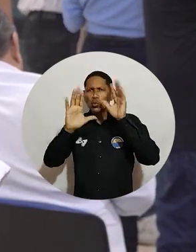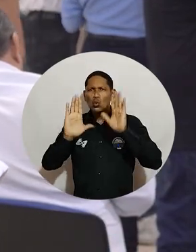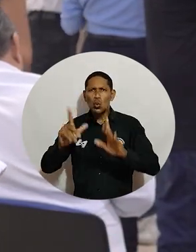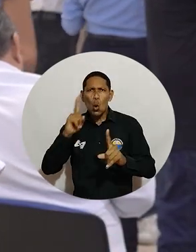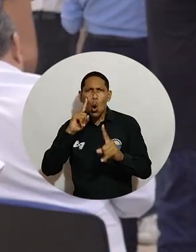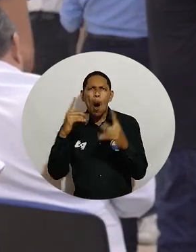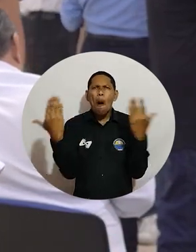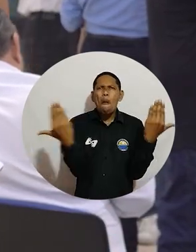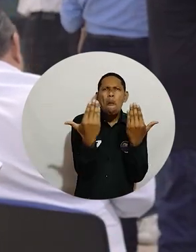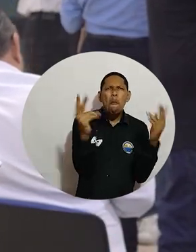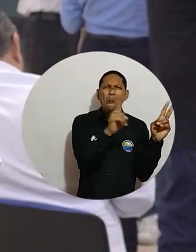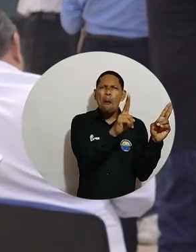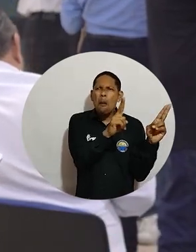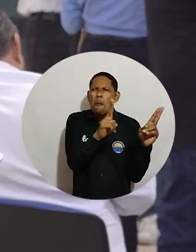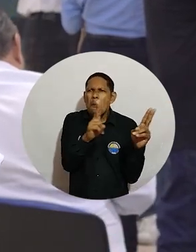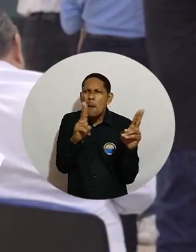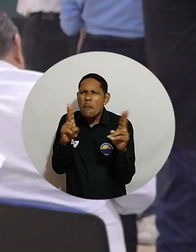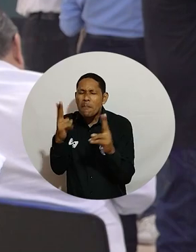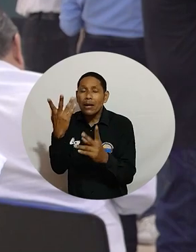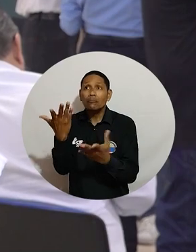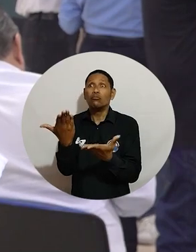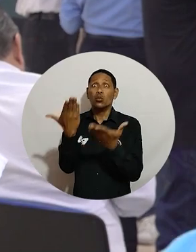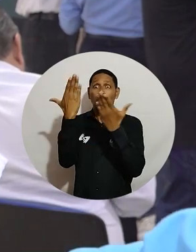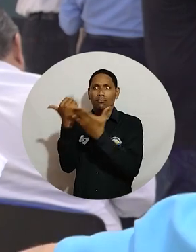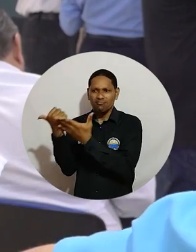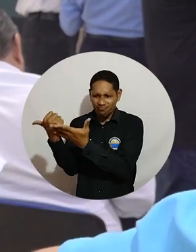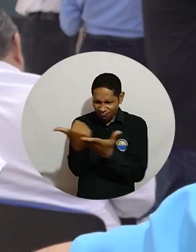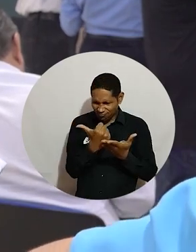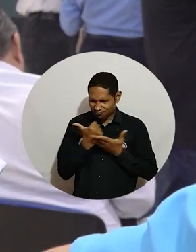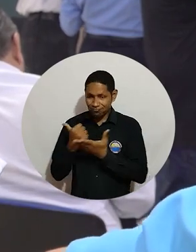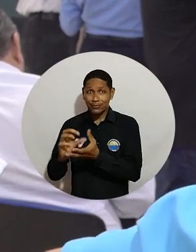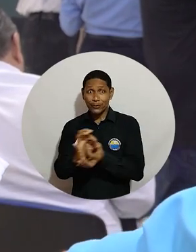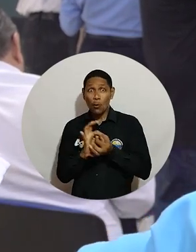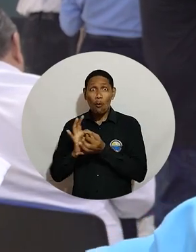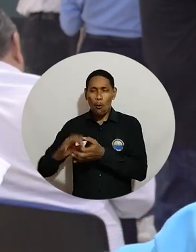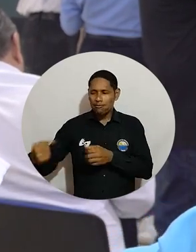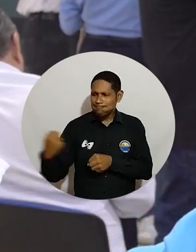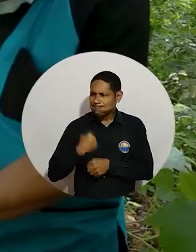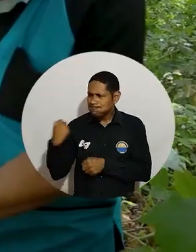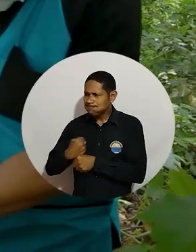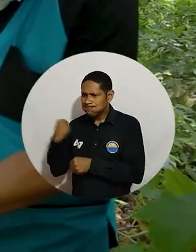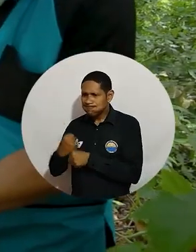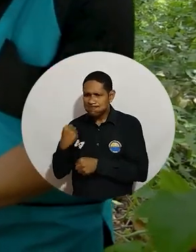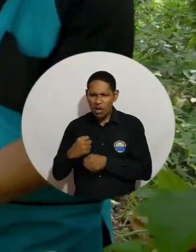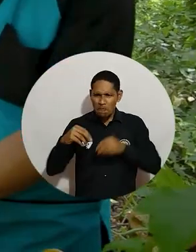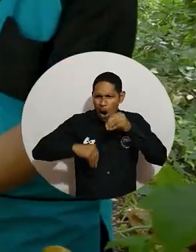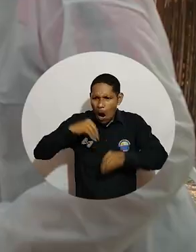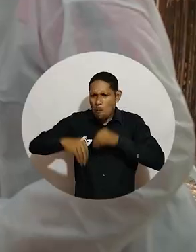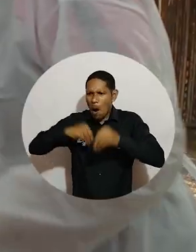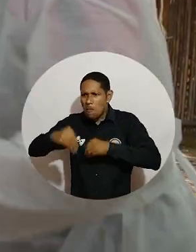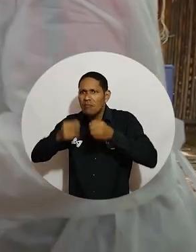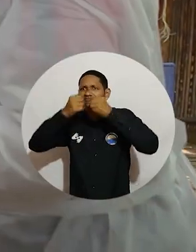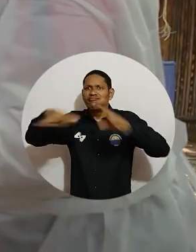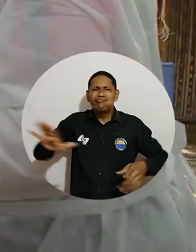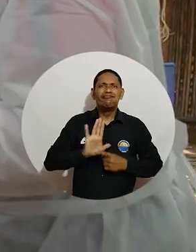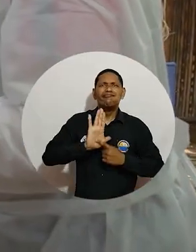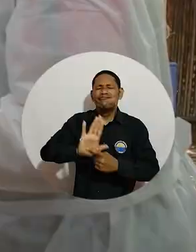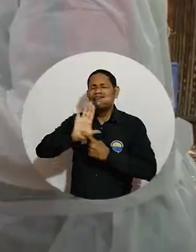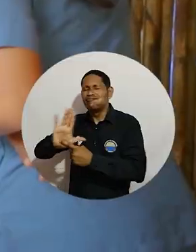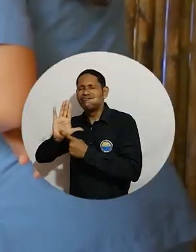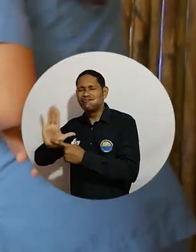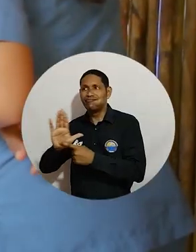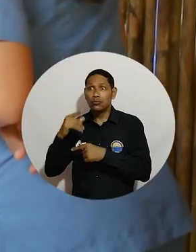estudiar producción y nos ayudará a consolidar más el equipo, a trabajar, a producir, a